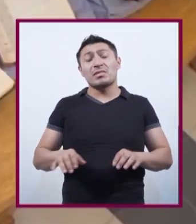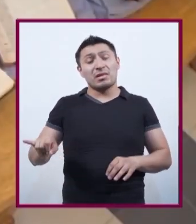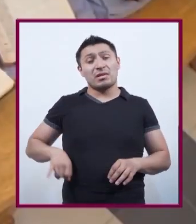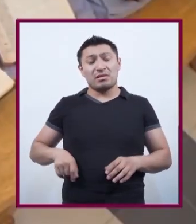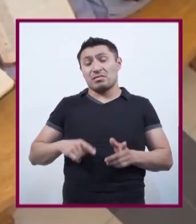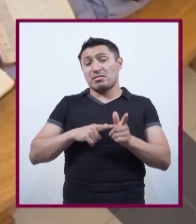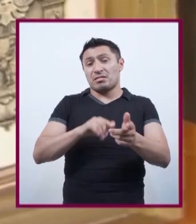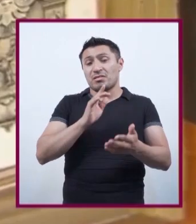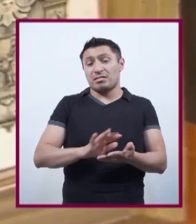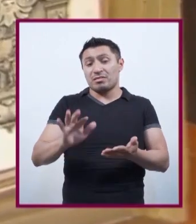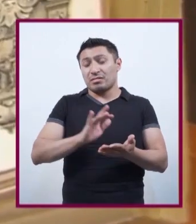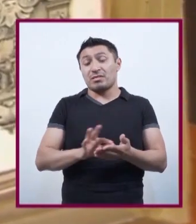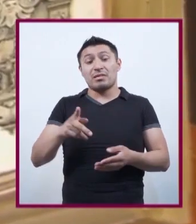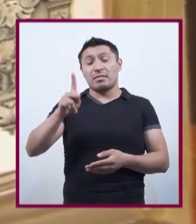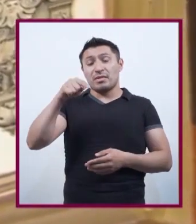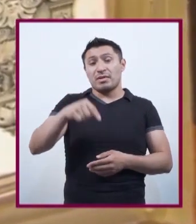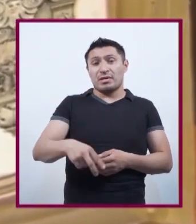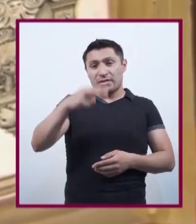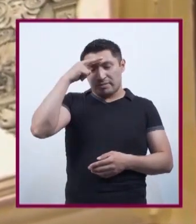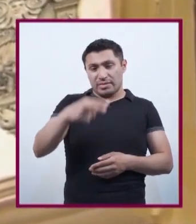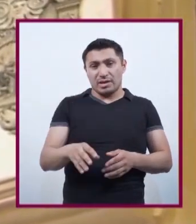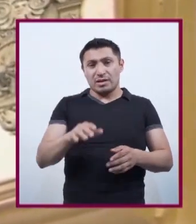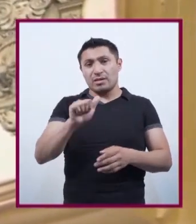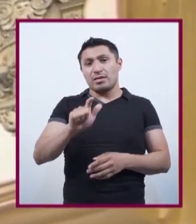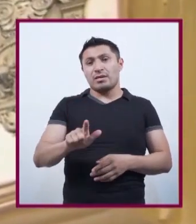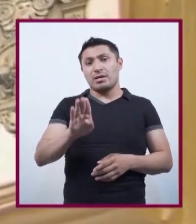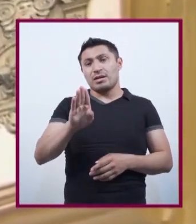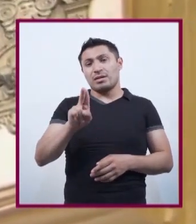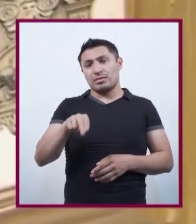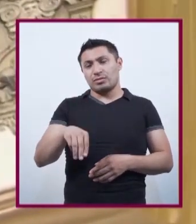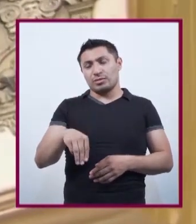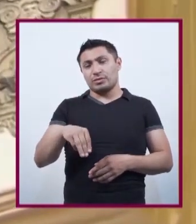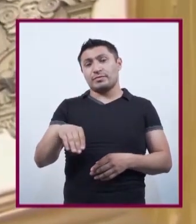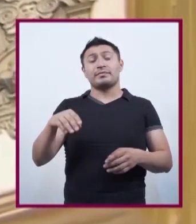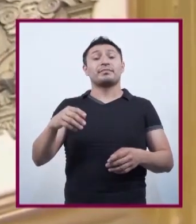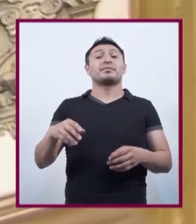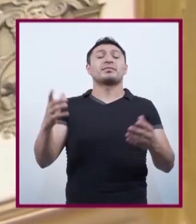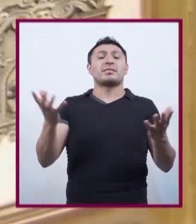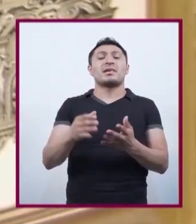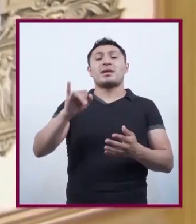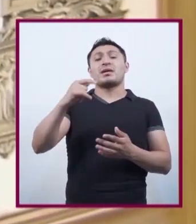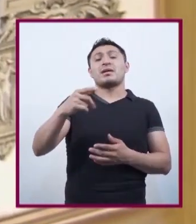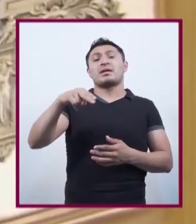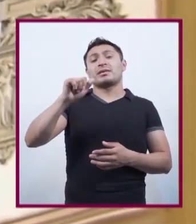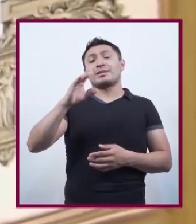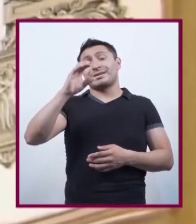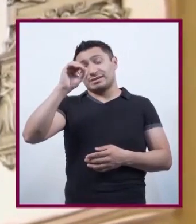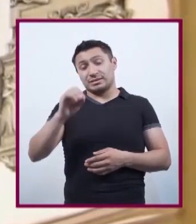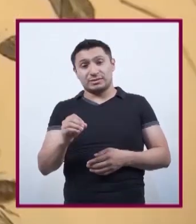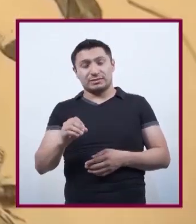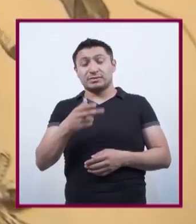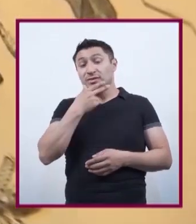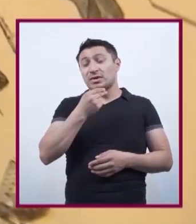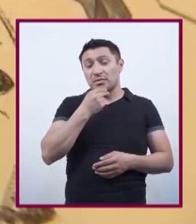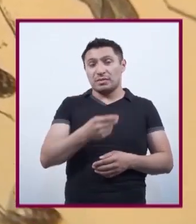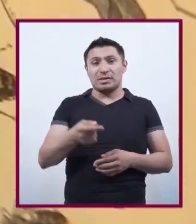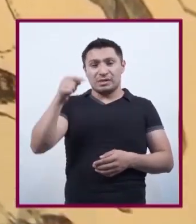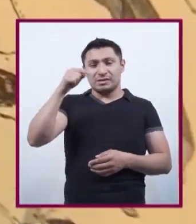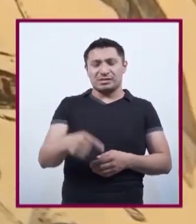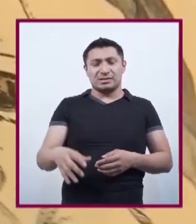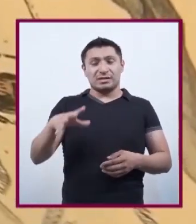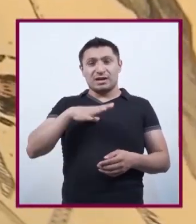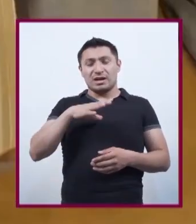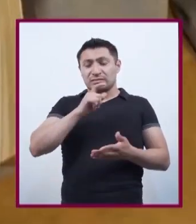interés de los suscriptores. Pero en este caso vamos a tener el álbum mexicano, que fue elaborado por Ignacio Cumplido. Y bueno,